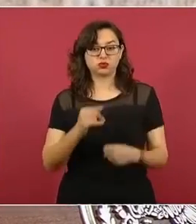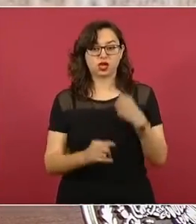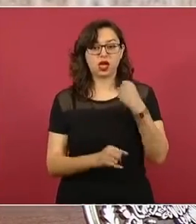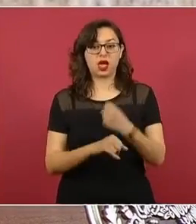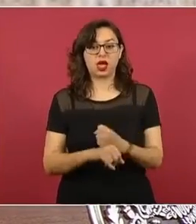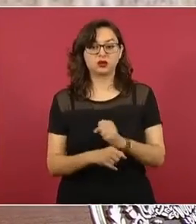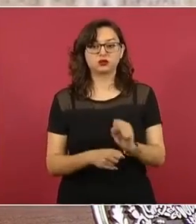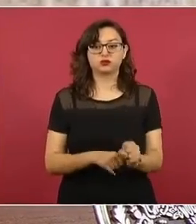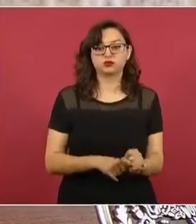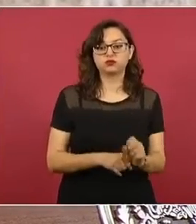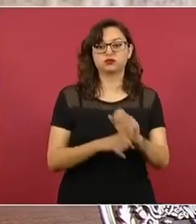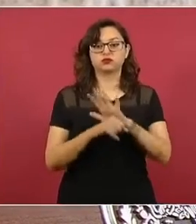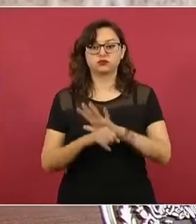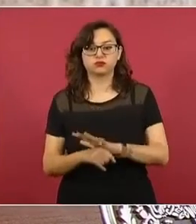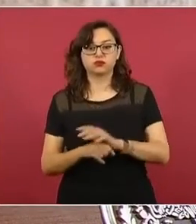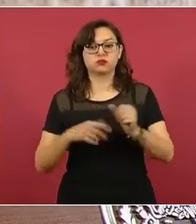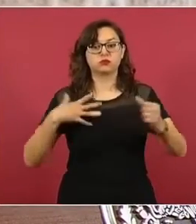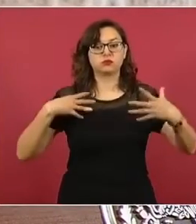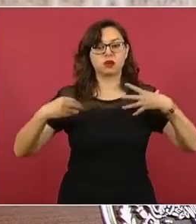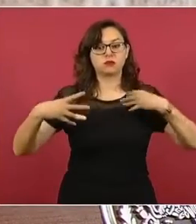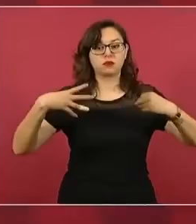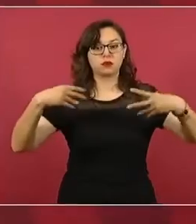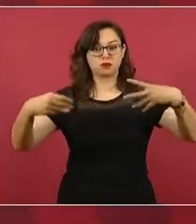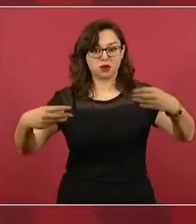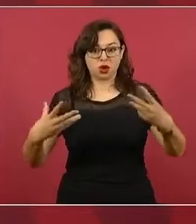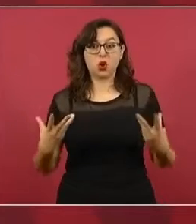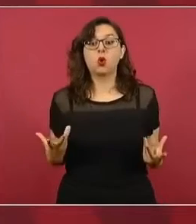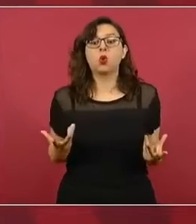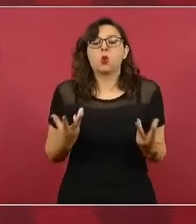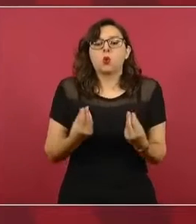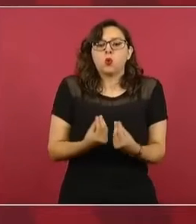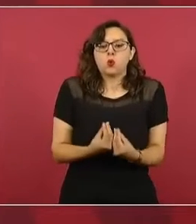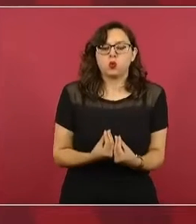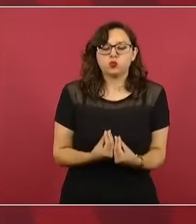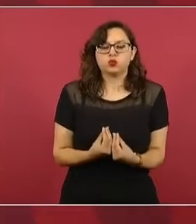pandemia, lo hicimos de manera conjunta,